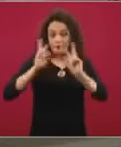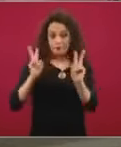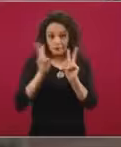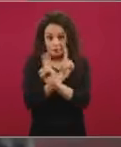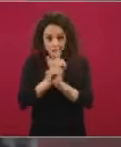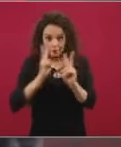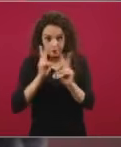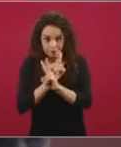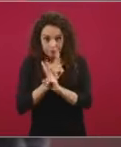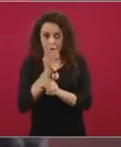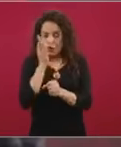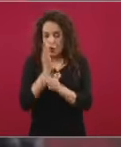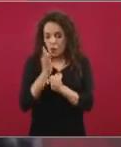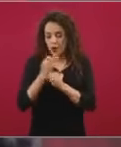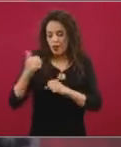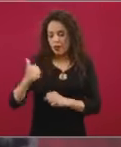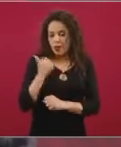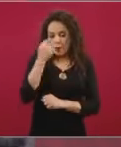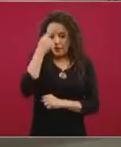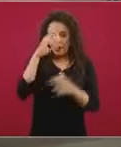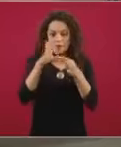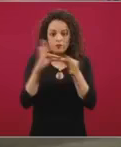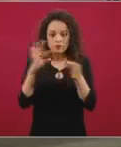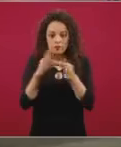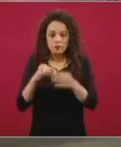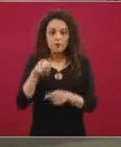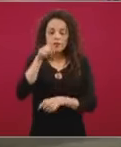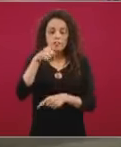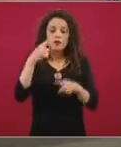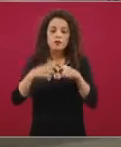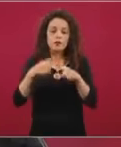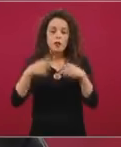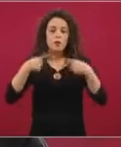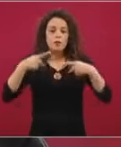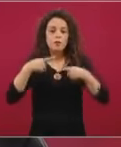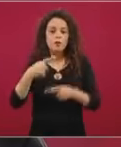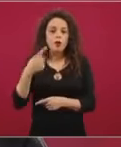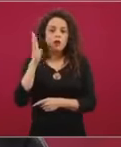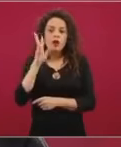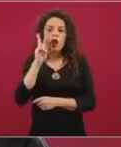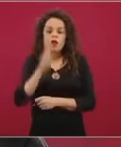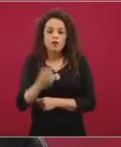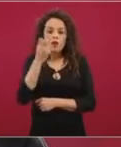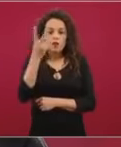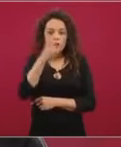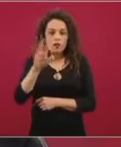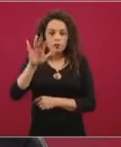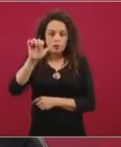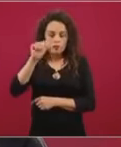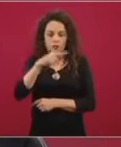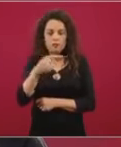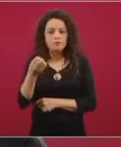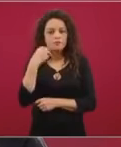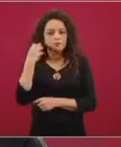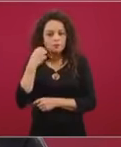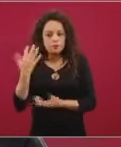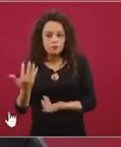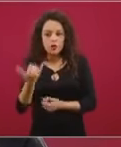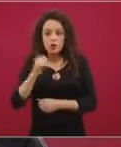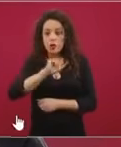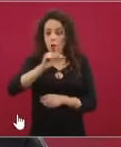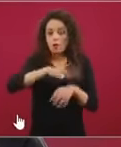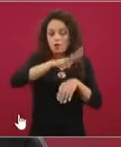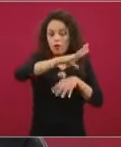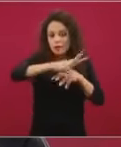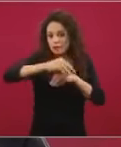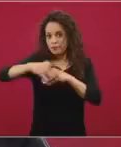aprovecho para comentar, para quien ha estado escuchando estas 256 conferencias de prensa y otras complementarias, y ha oído